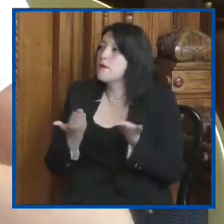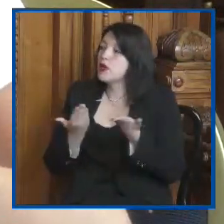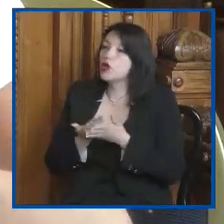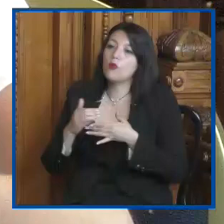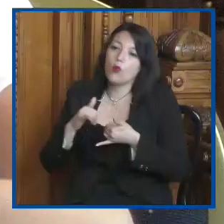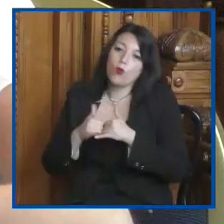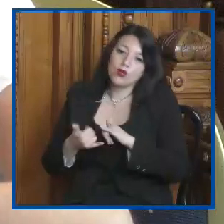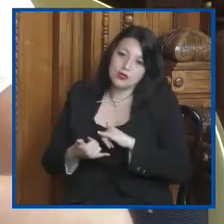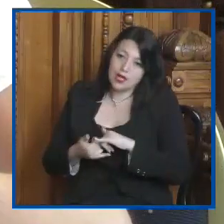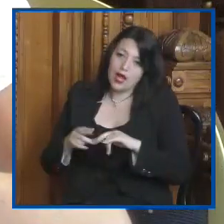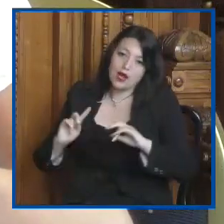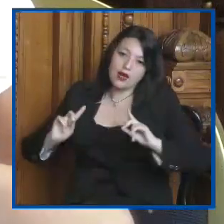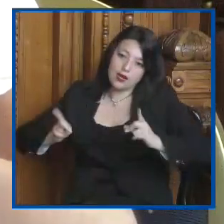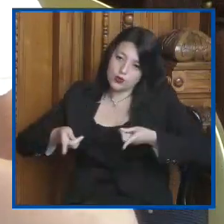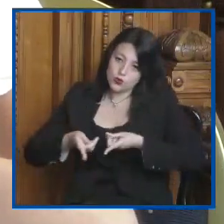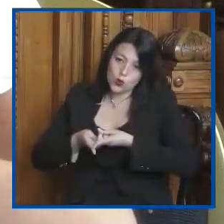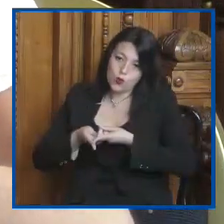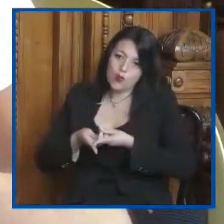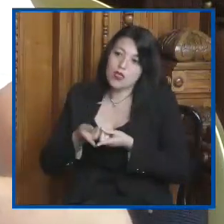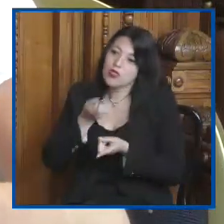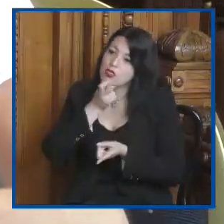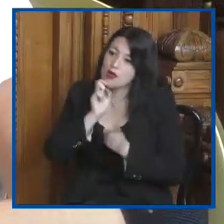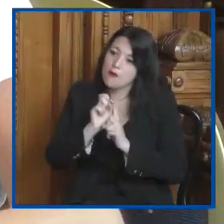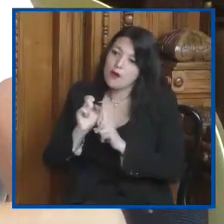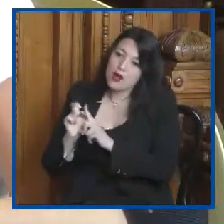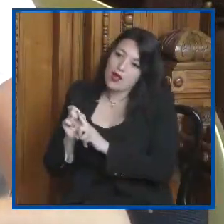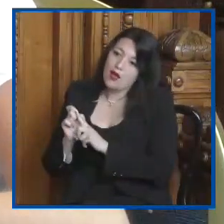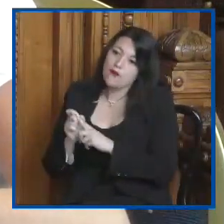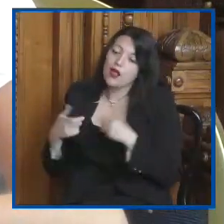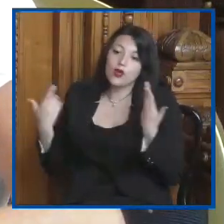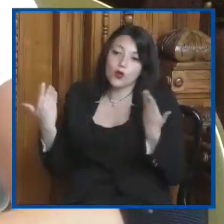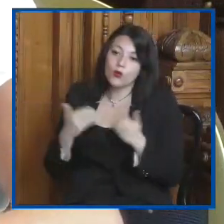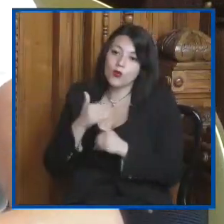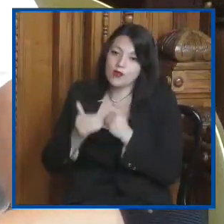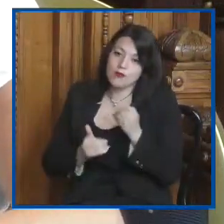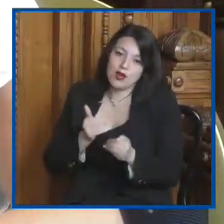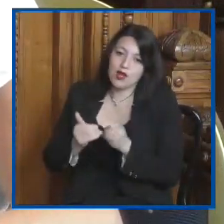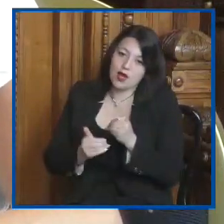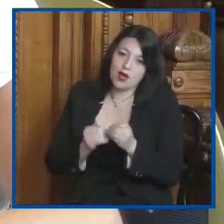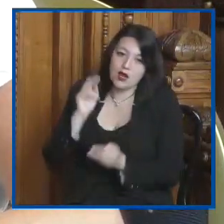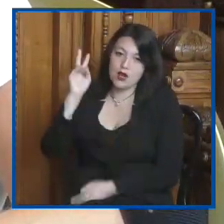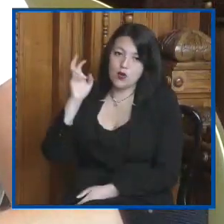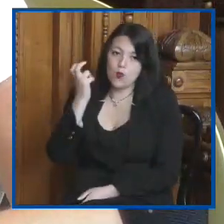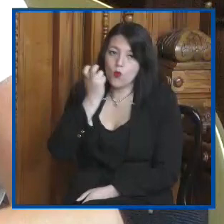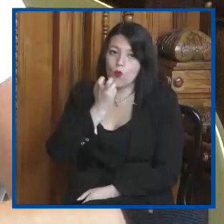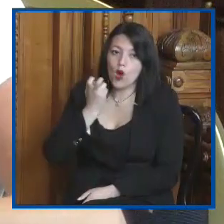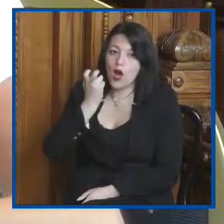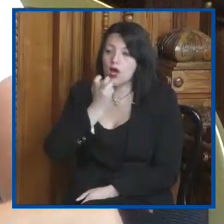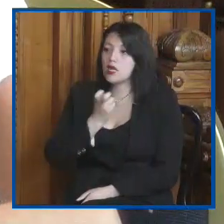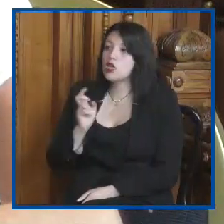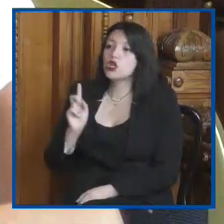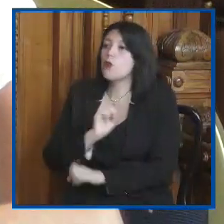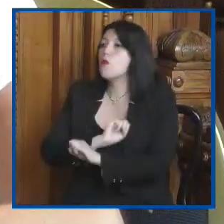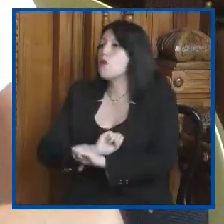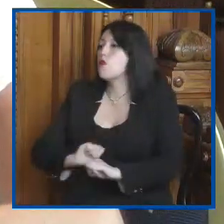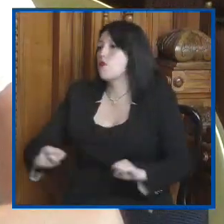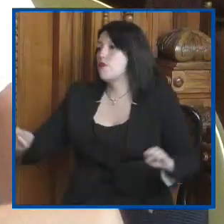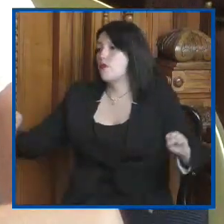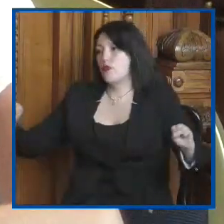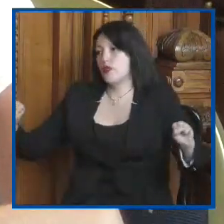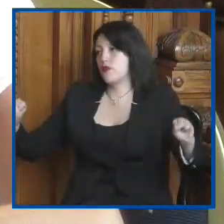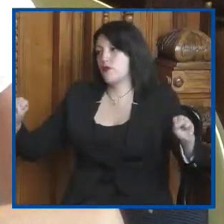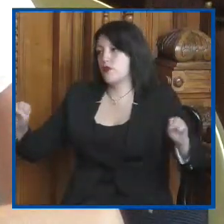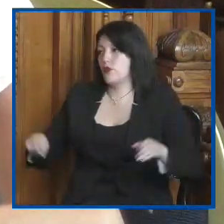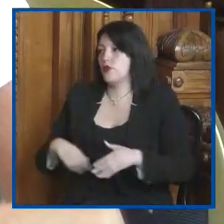WhatsApp, del resumen de palabras, cómo se maneja hoy todo el lenguaje. Entonces digo, no podemos estar ajenos a